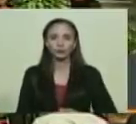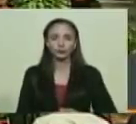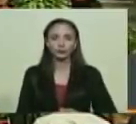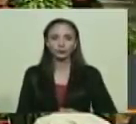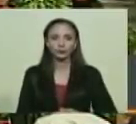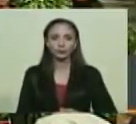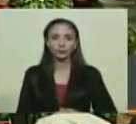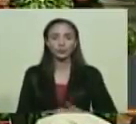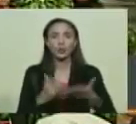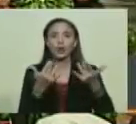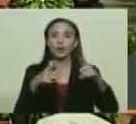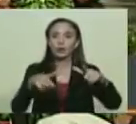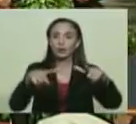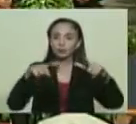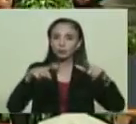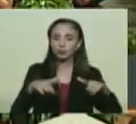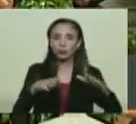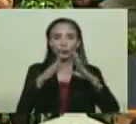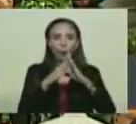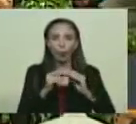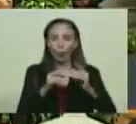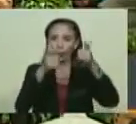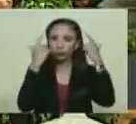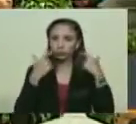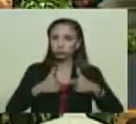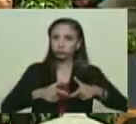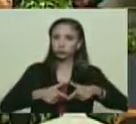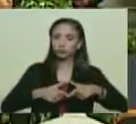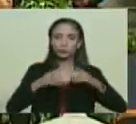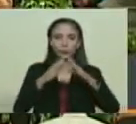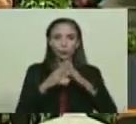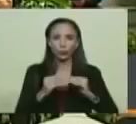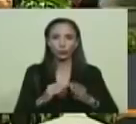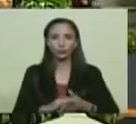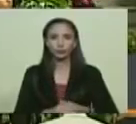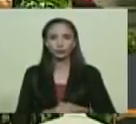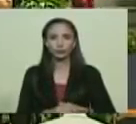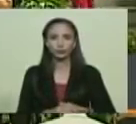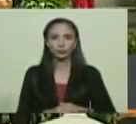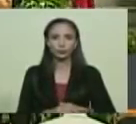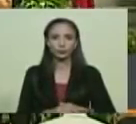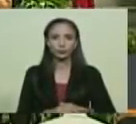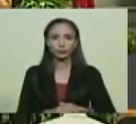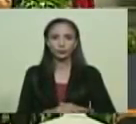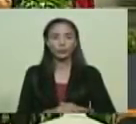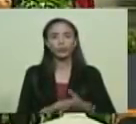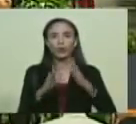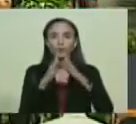recibir de sus manos las condecoraciones. Estas condecoraciones son por su valentía.